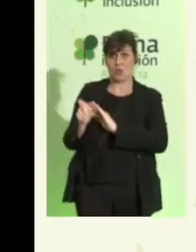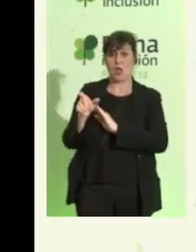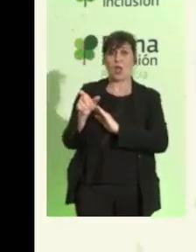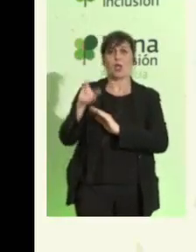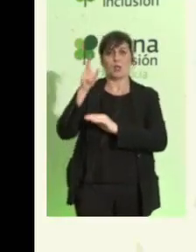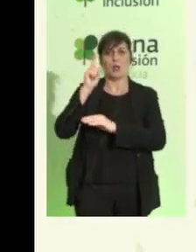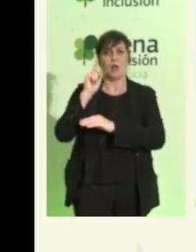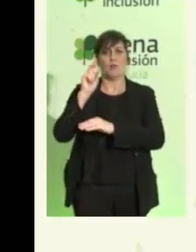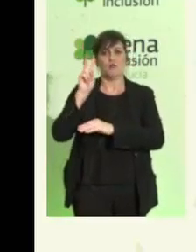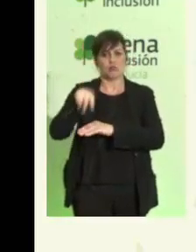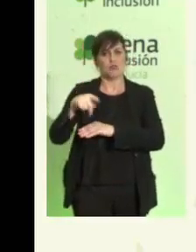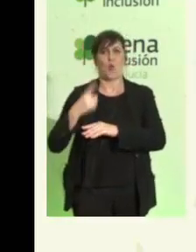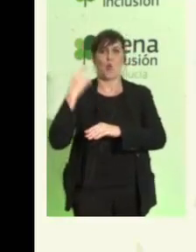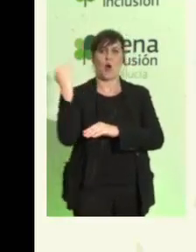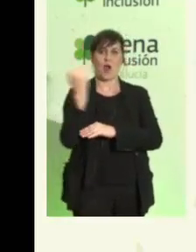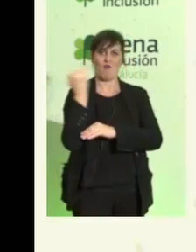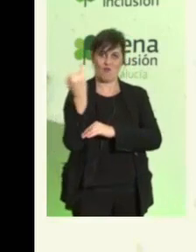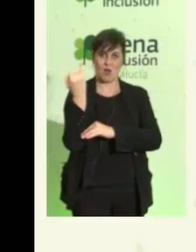Y